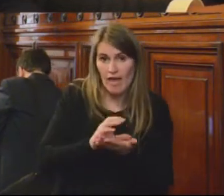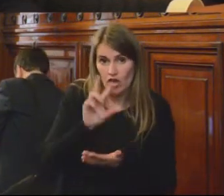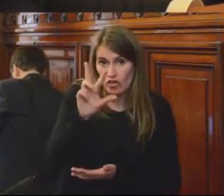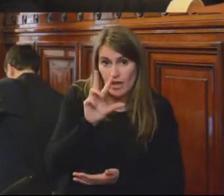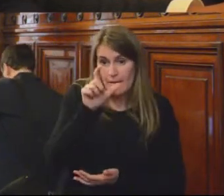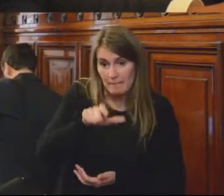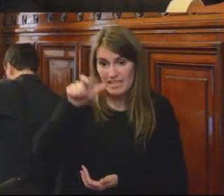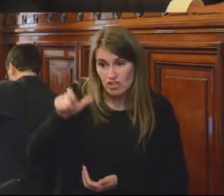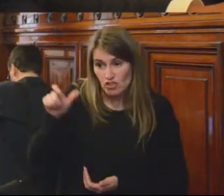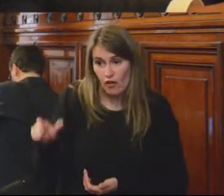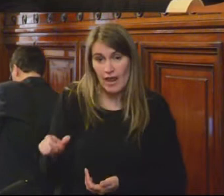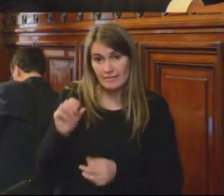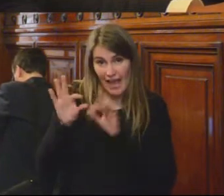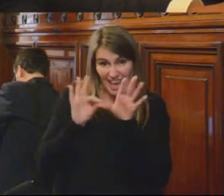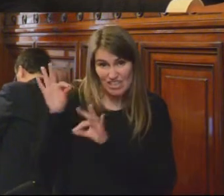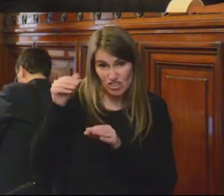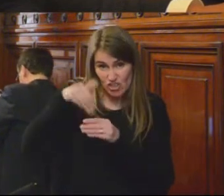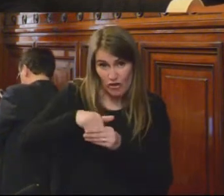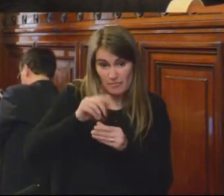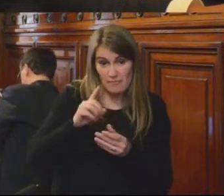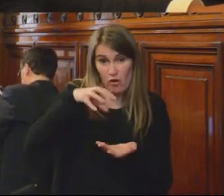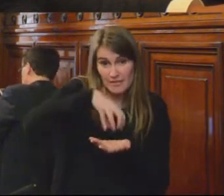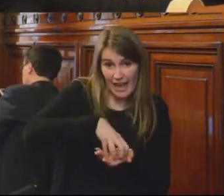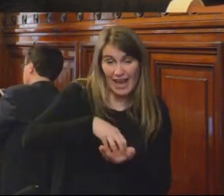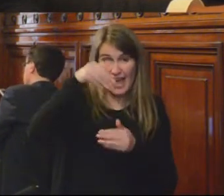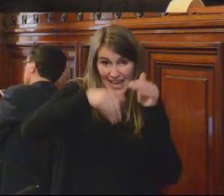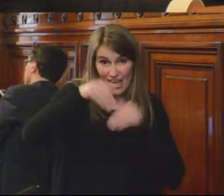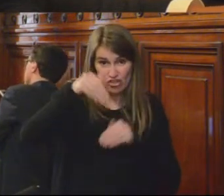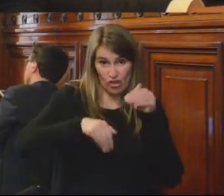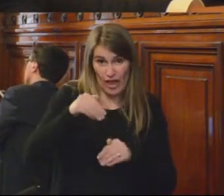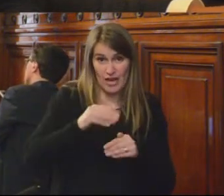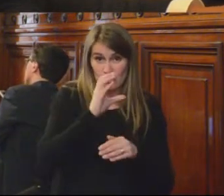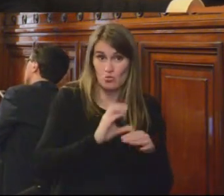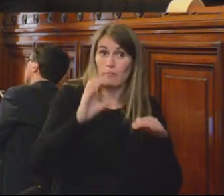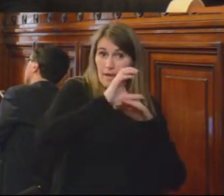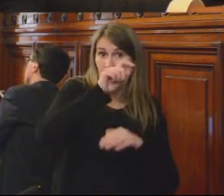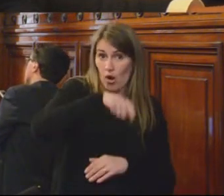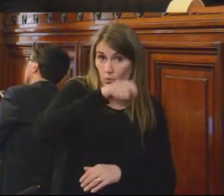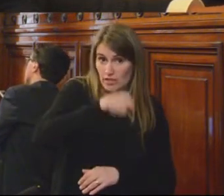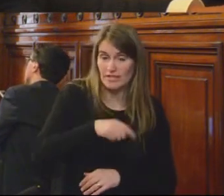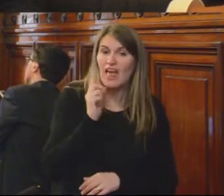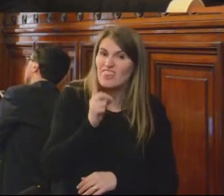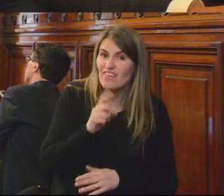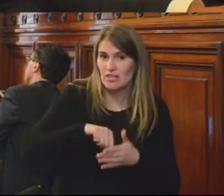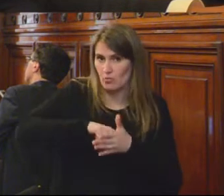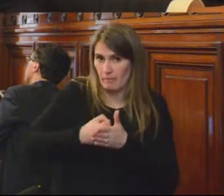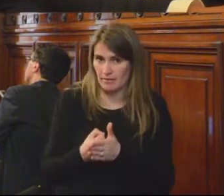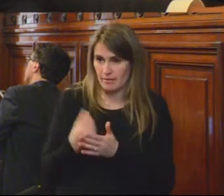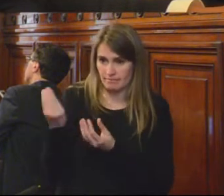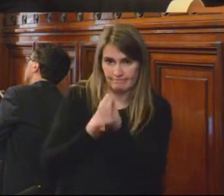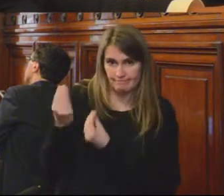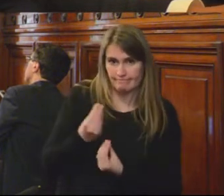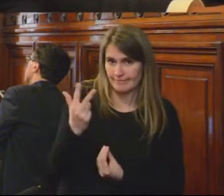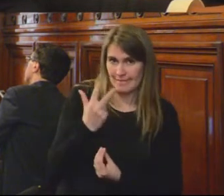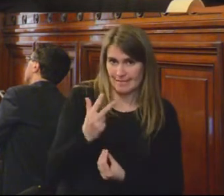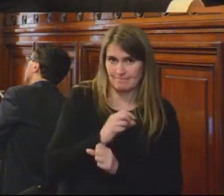elección fue impugnada ante la Sala Electoral del Tribunal Supremo de Justicia y que debió suspender la incorporación a la